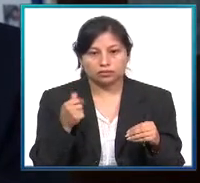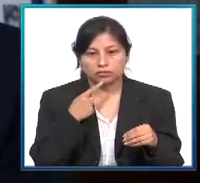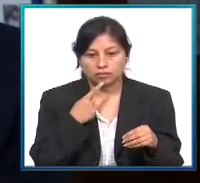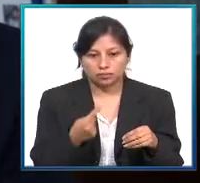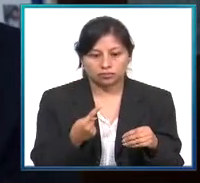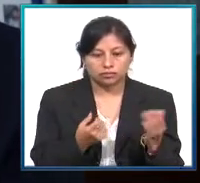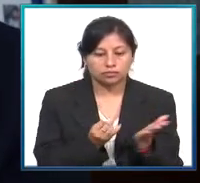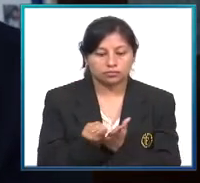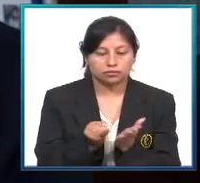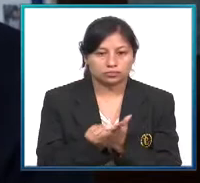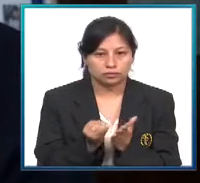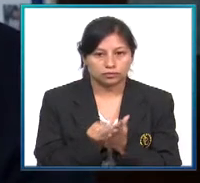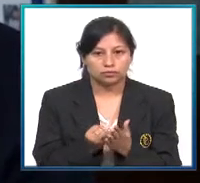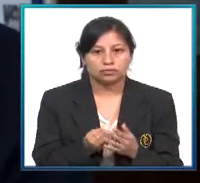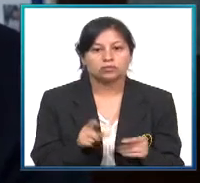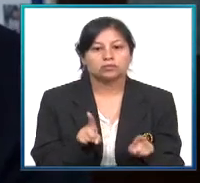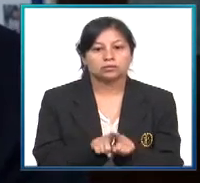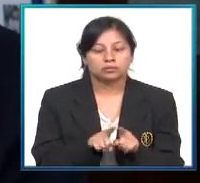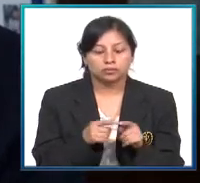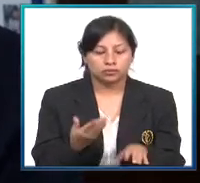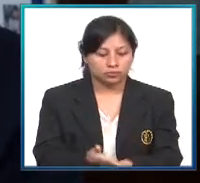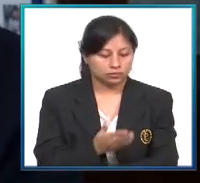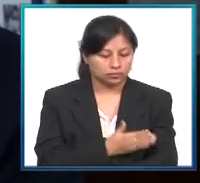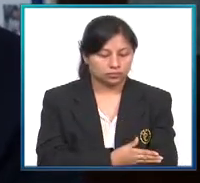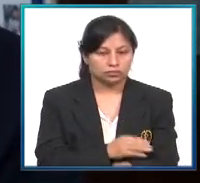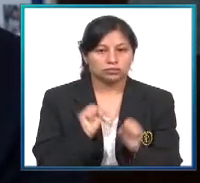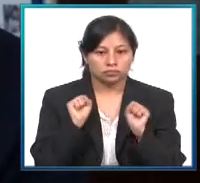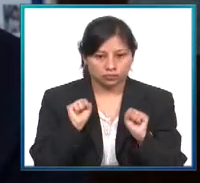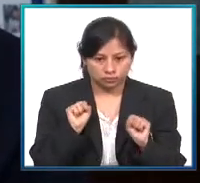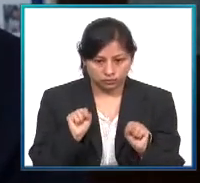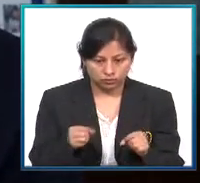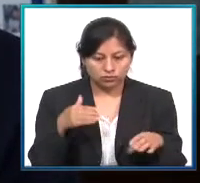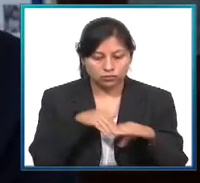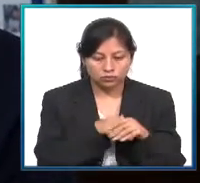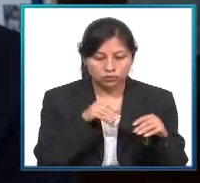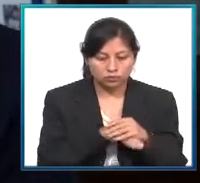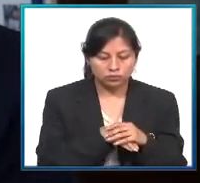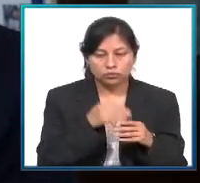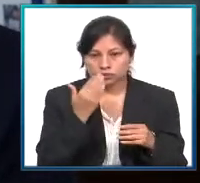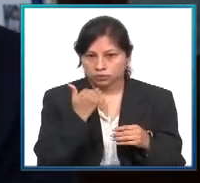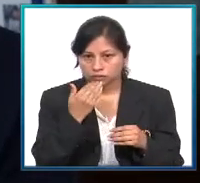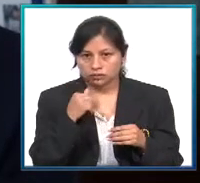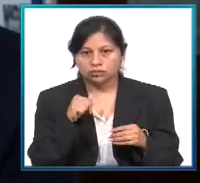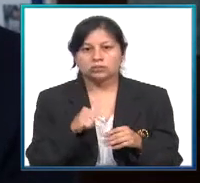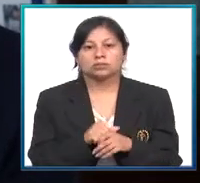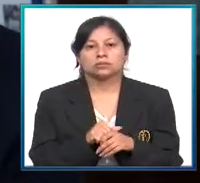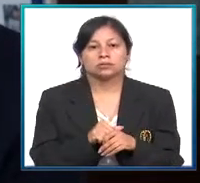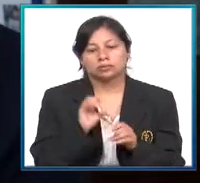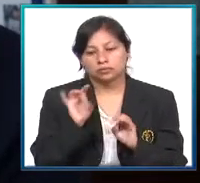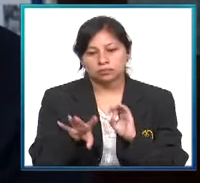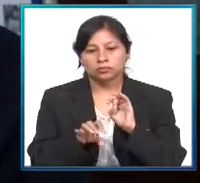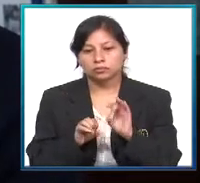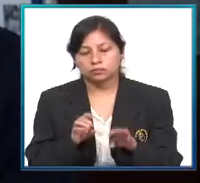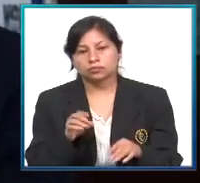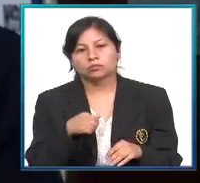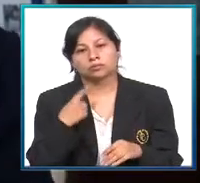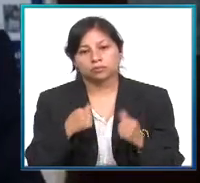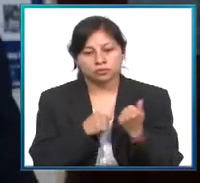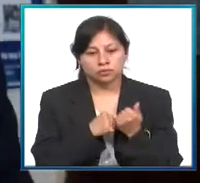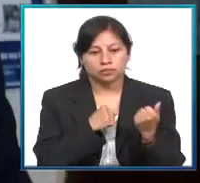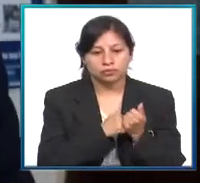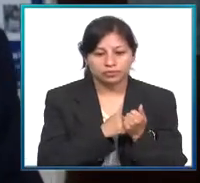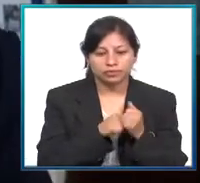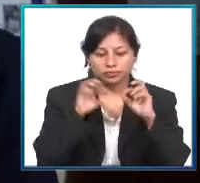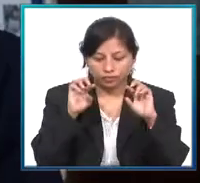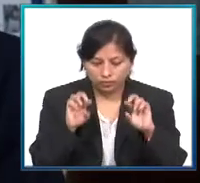la institución que estaba prevista para poder almacenar alimento y tener alguna alternativa para la